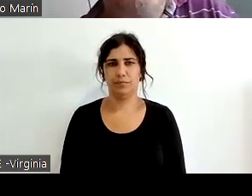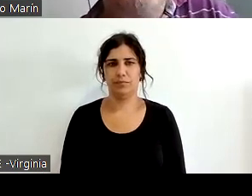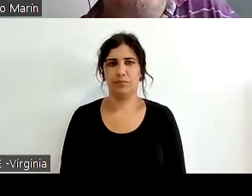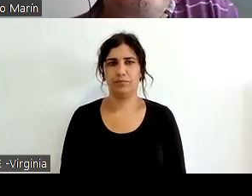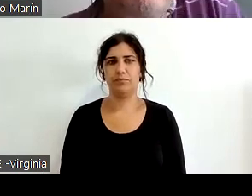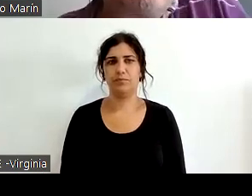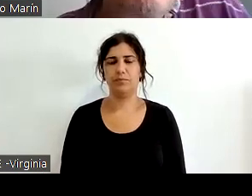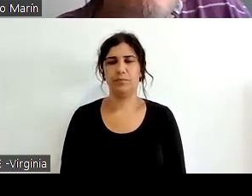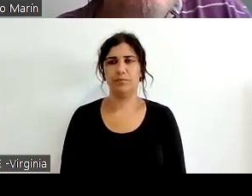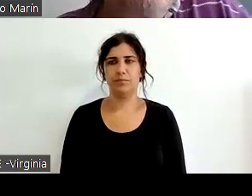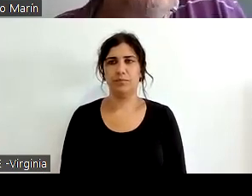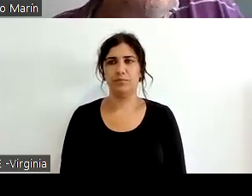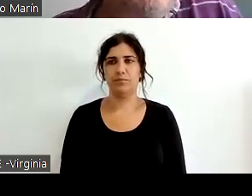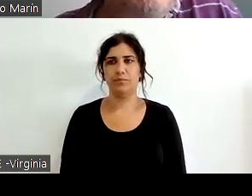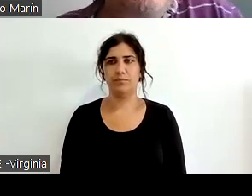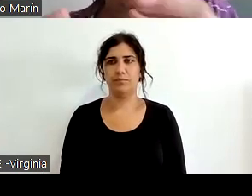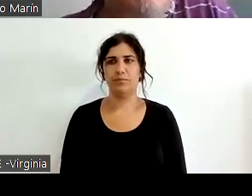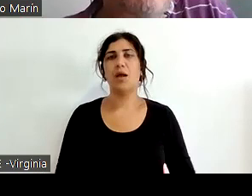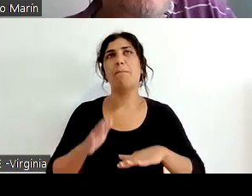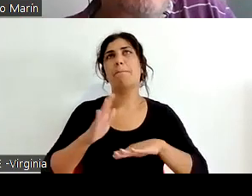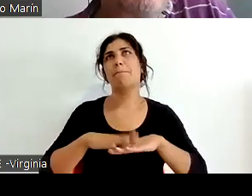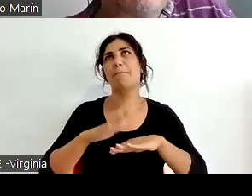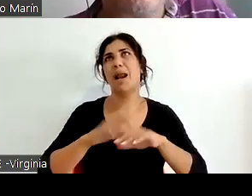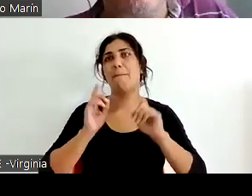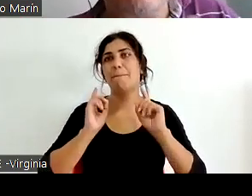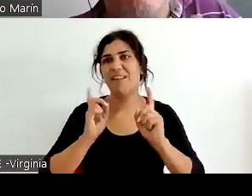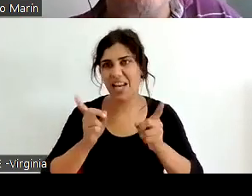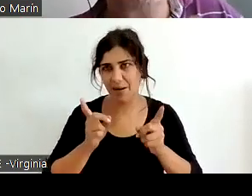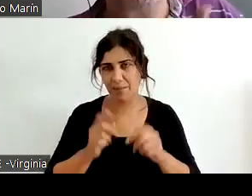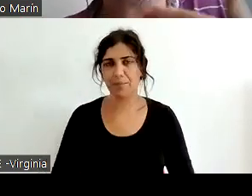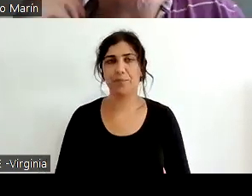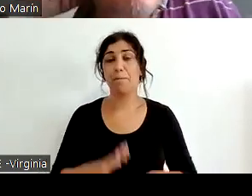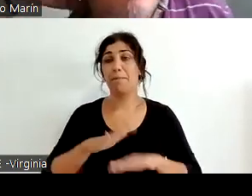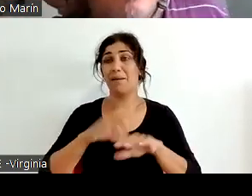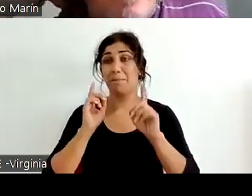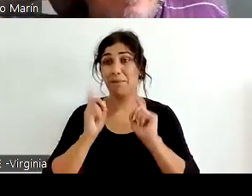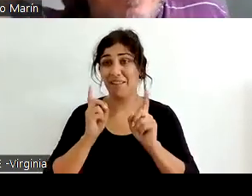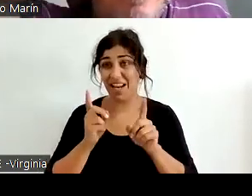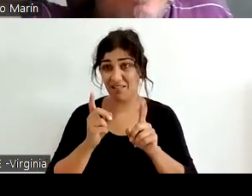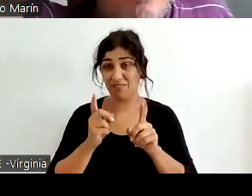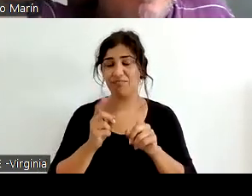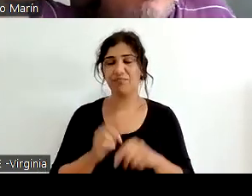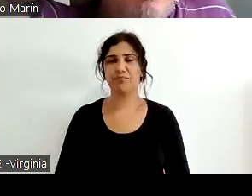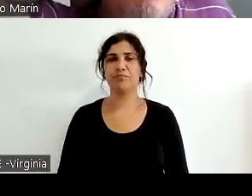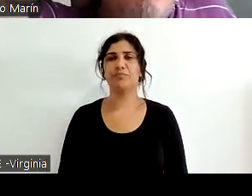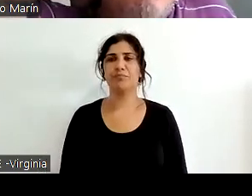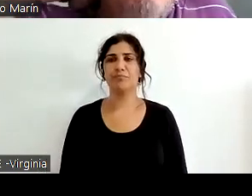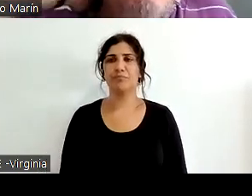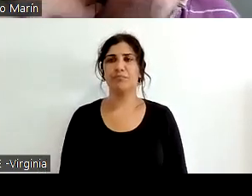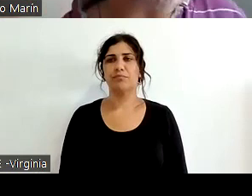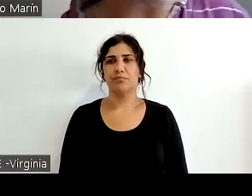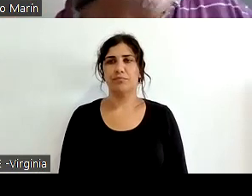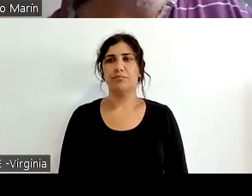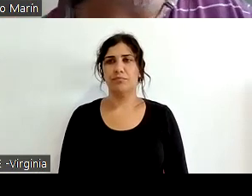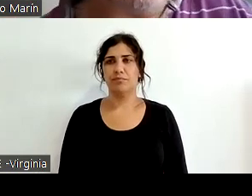de prevenir, por así decirlo, en fase previa, es decir, a la hora de prevenir el esguince, de